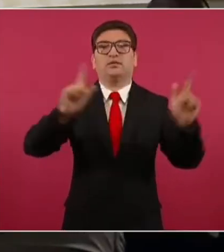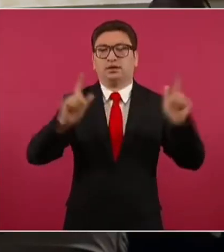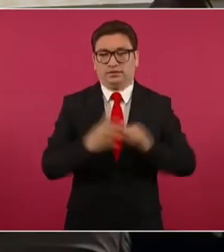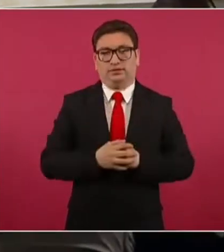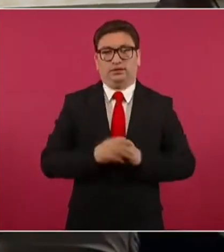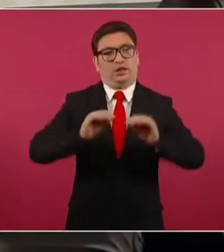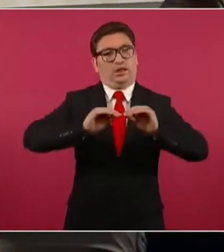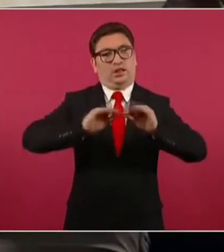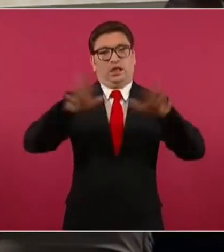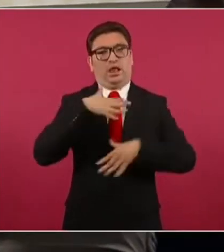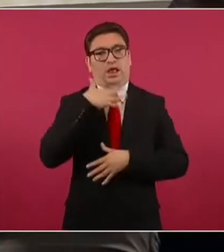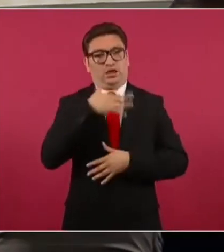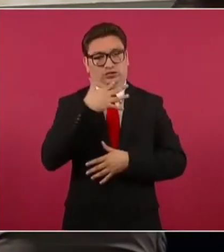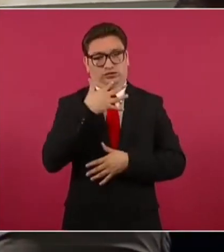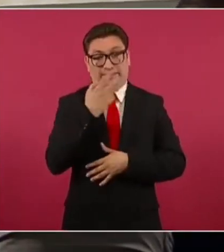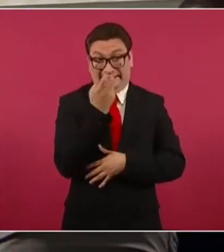permitir la corrupción